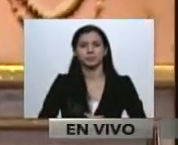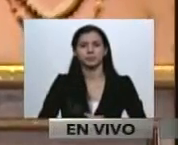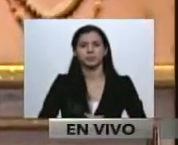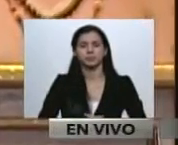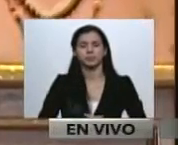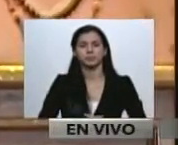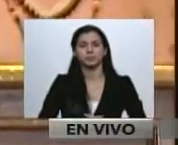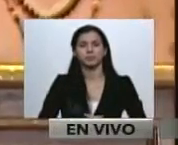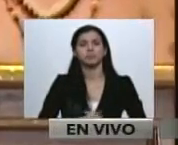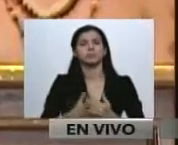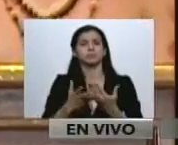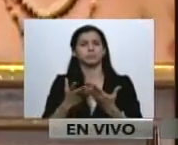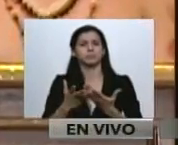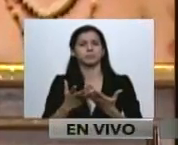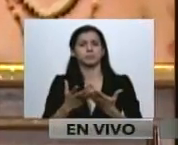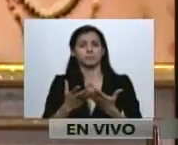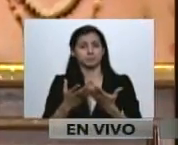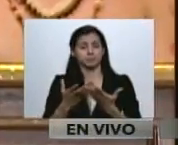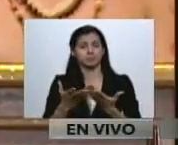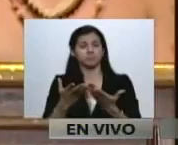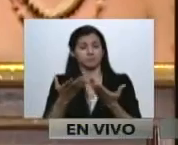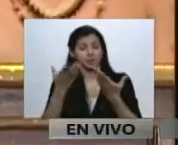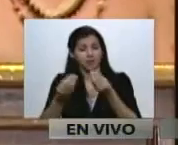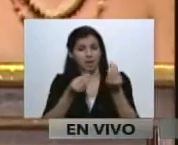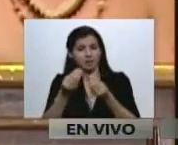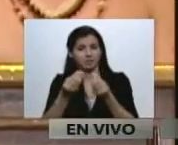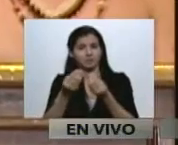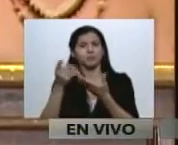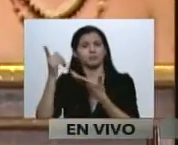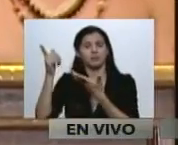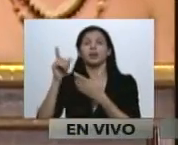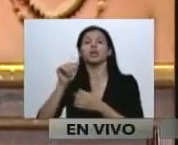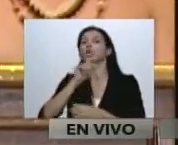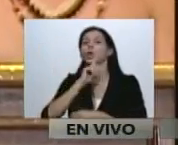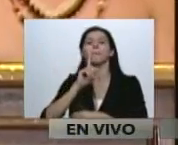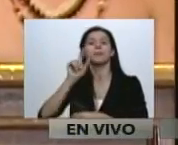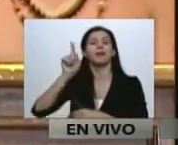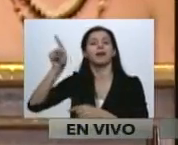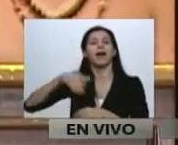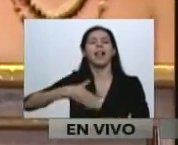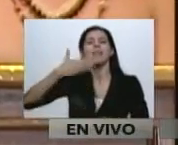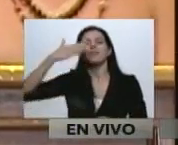Alá, nombre que los pueblos musulmanes dan al Dios de todos,